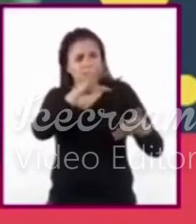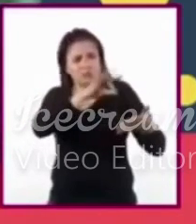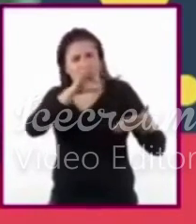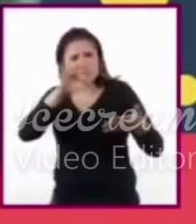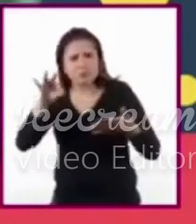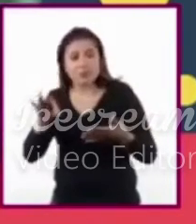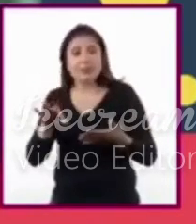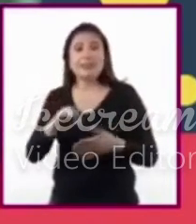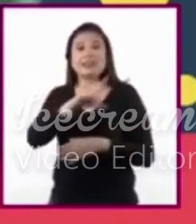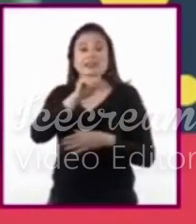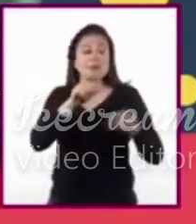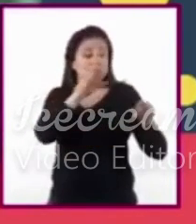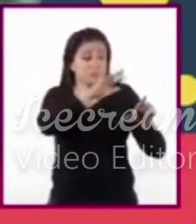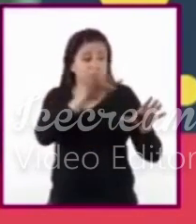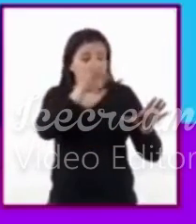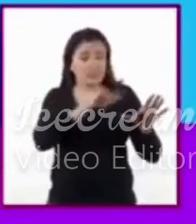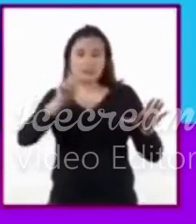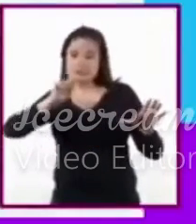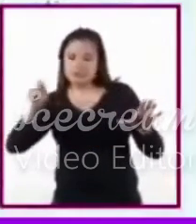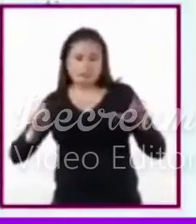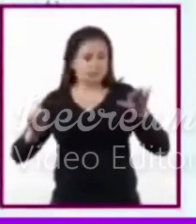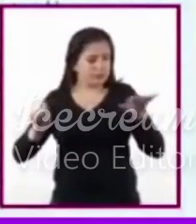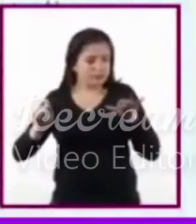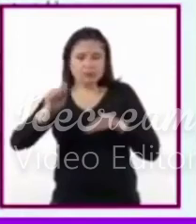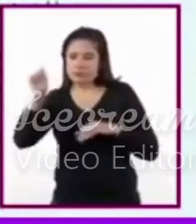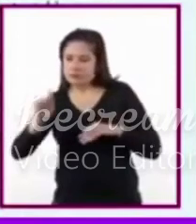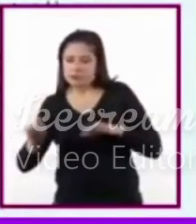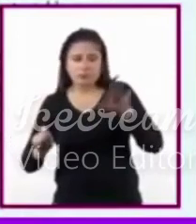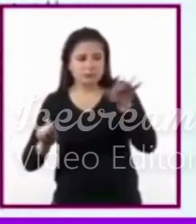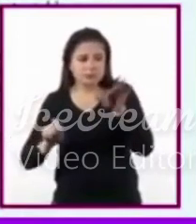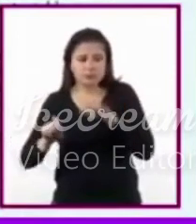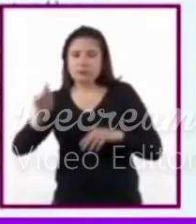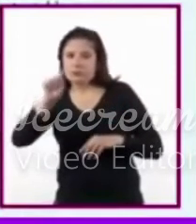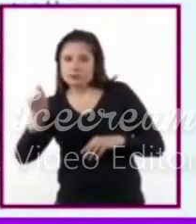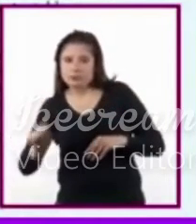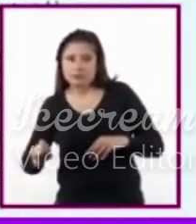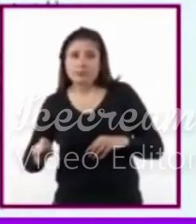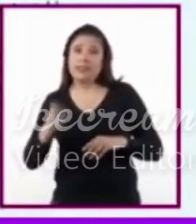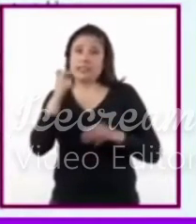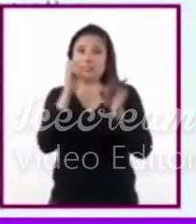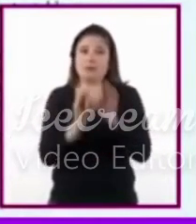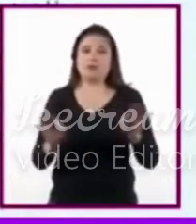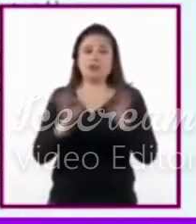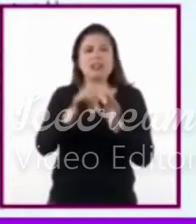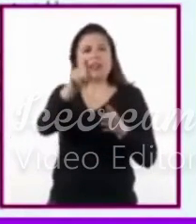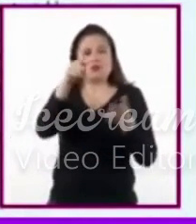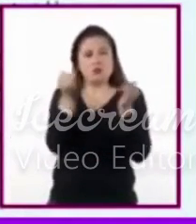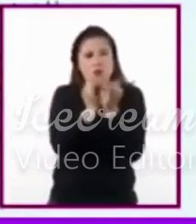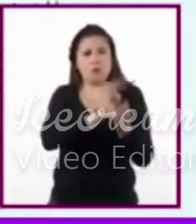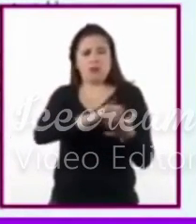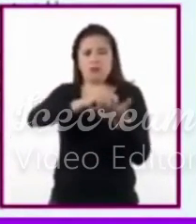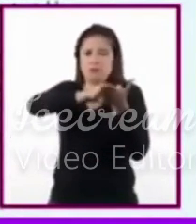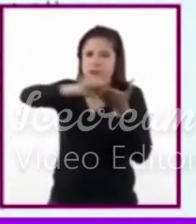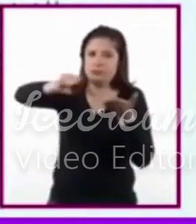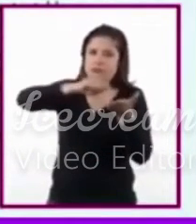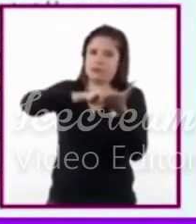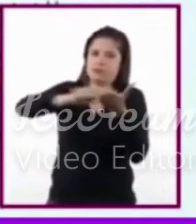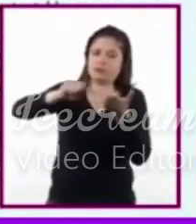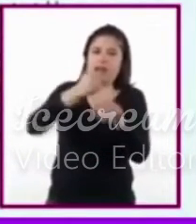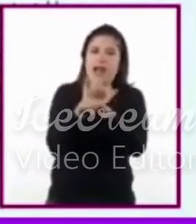Hacer anotaciones mientras se realiza la lectura. Sobre todo, es ideal subrayar las frases y datos